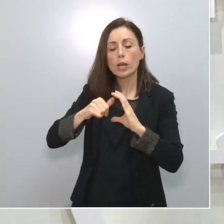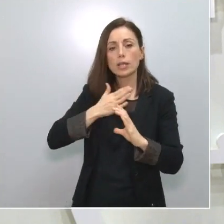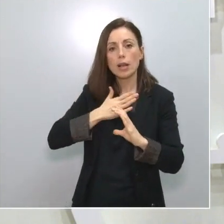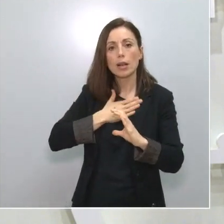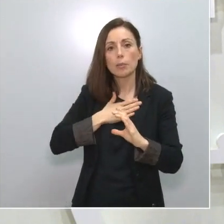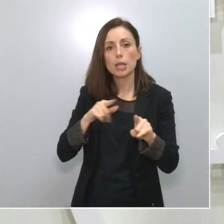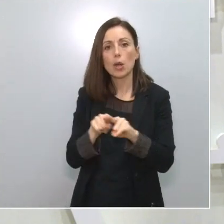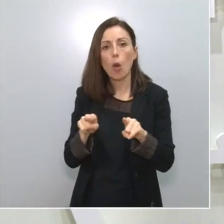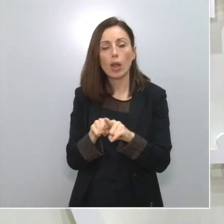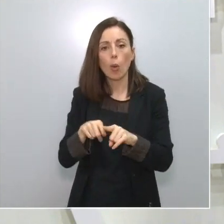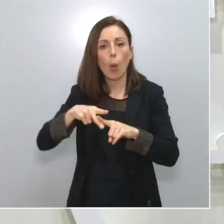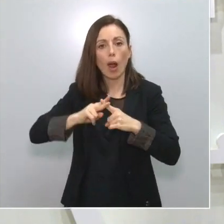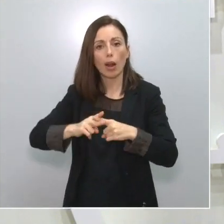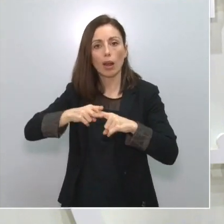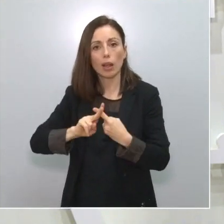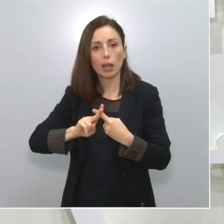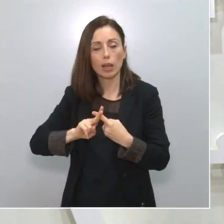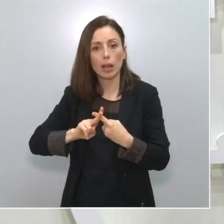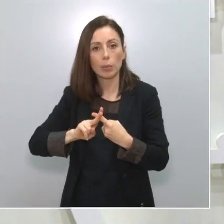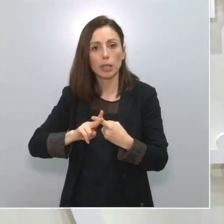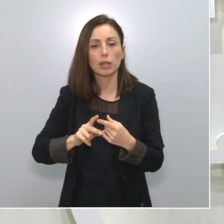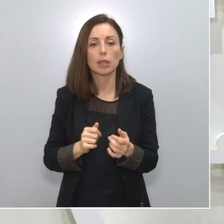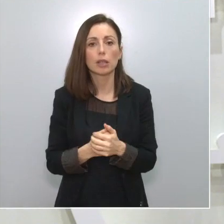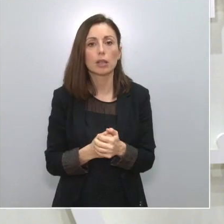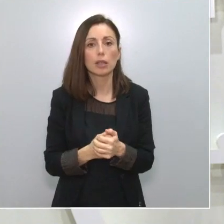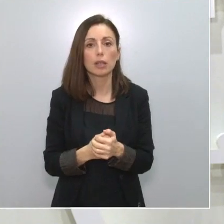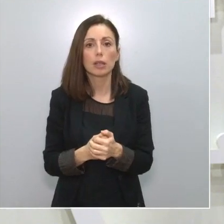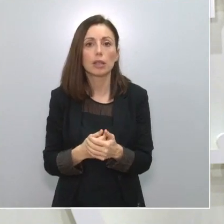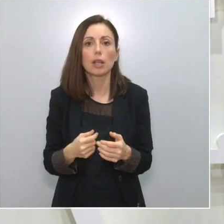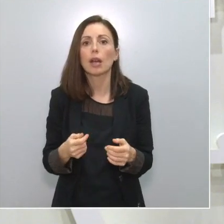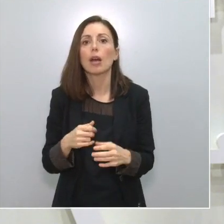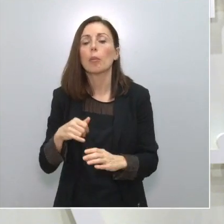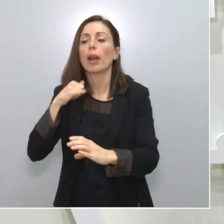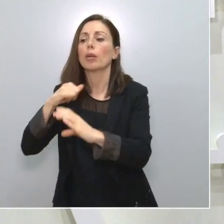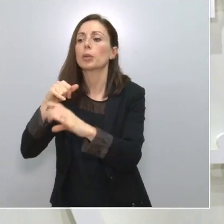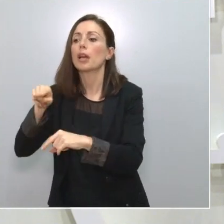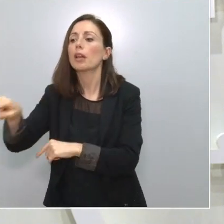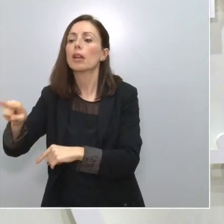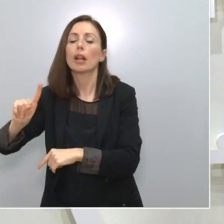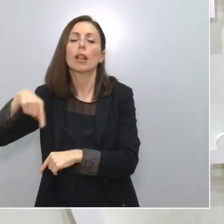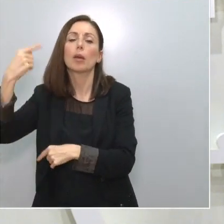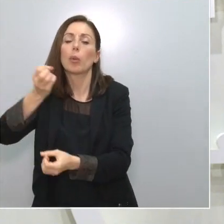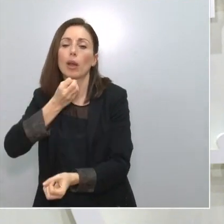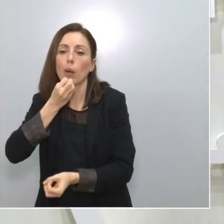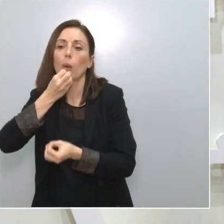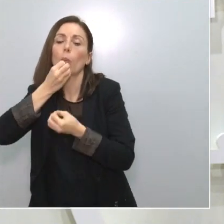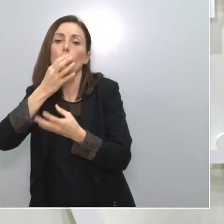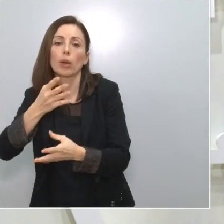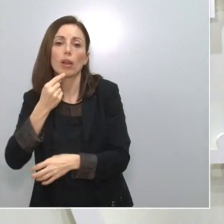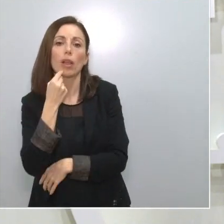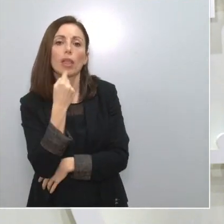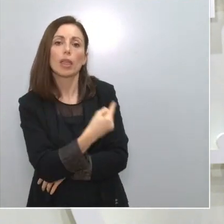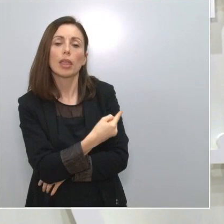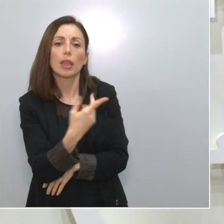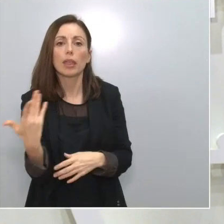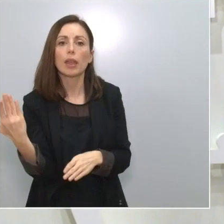mero instrumento para poder dar cobertura a sus notas de prensa y anunciar que me ha transmitido